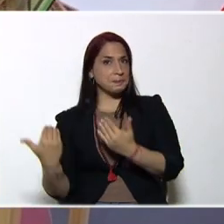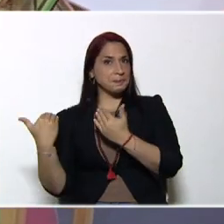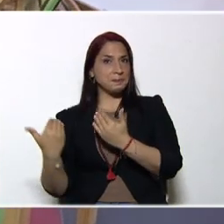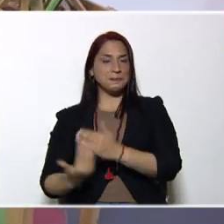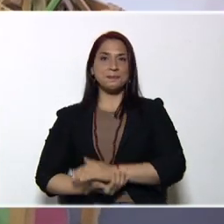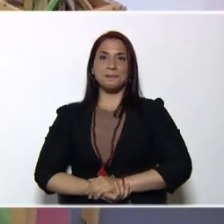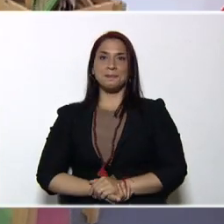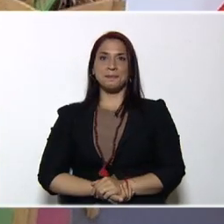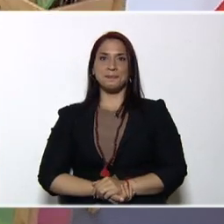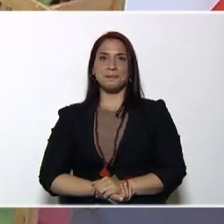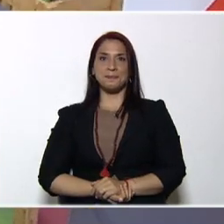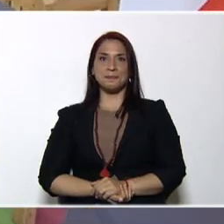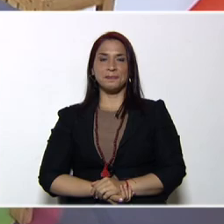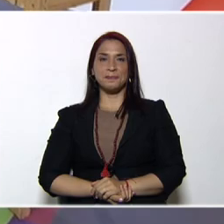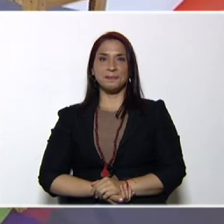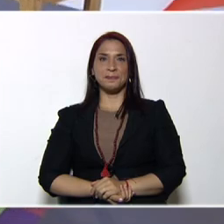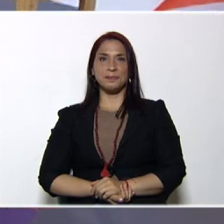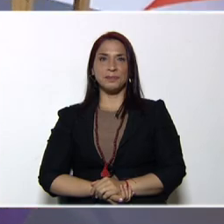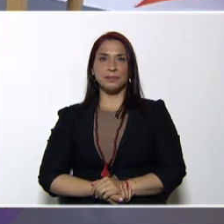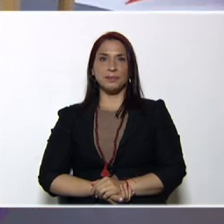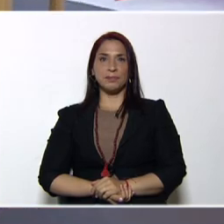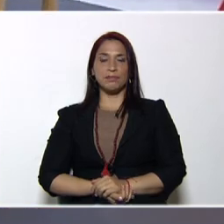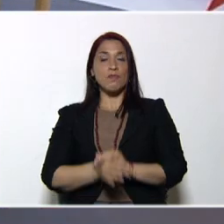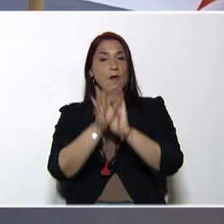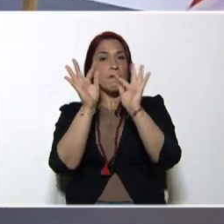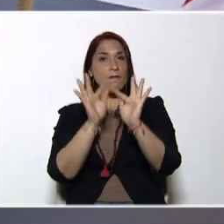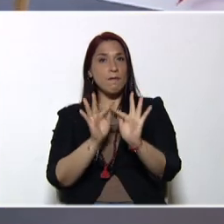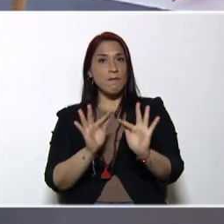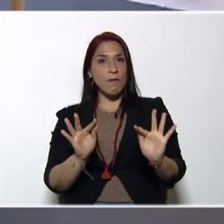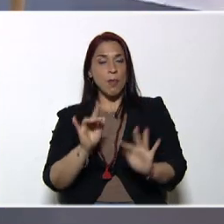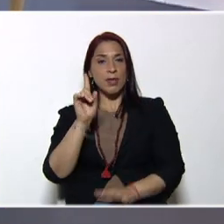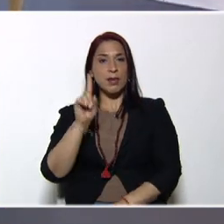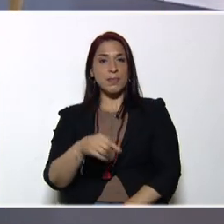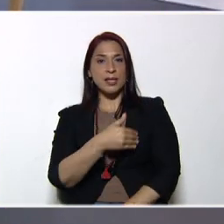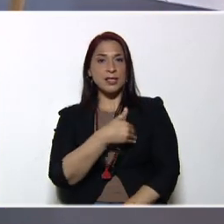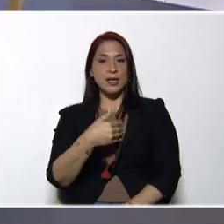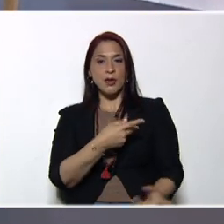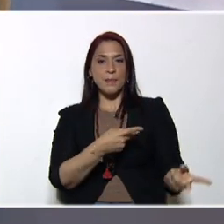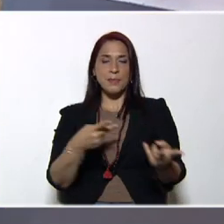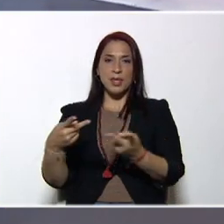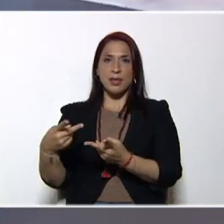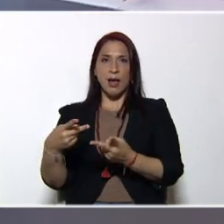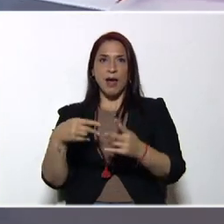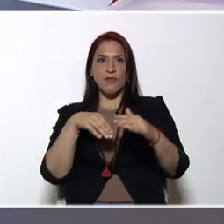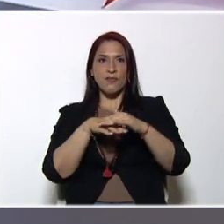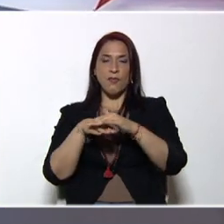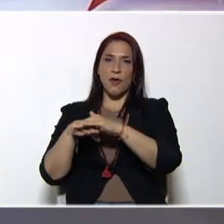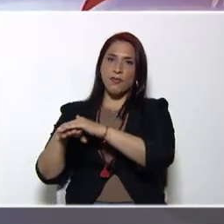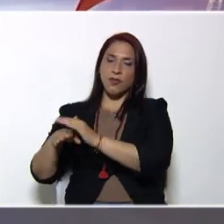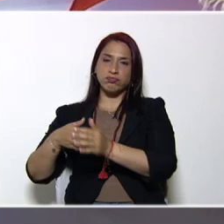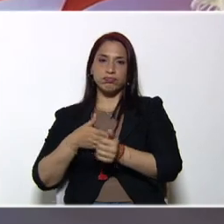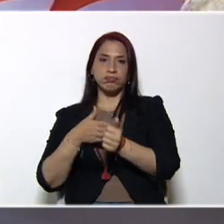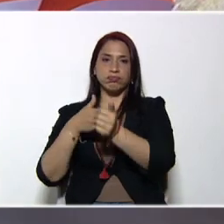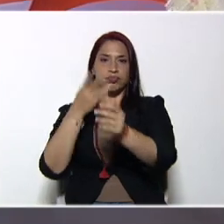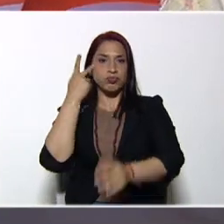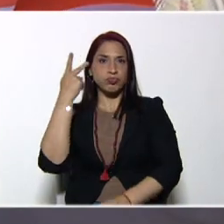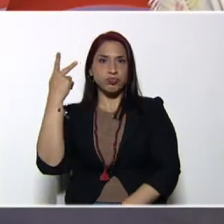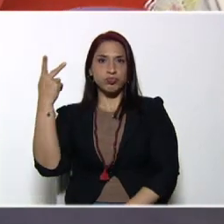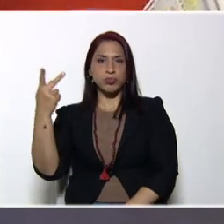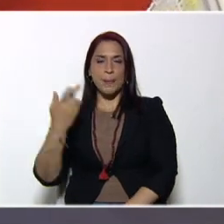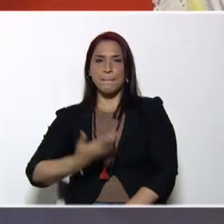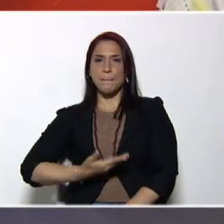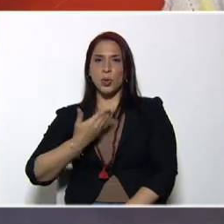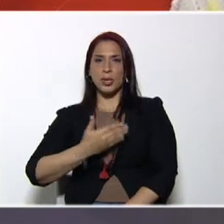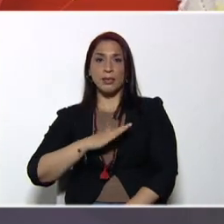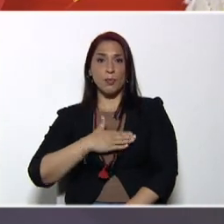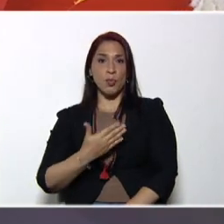la Educación, que ya aparece en pantalla. Y de esta manera, también quiero invitarles a descargar una guía pedagógica muy valiosa que